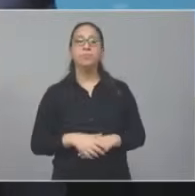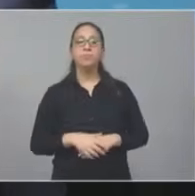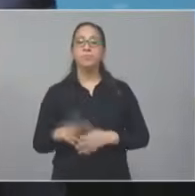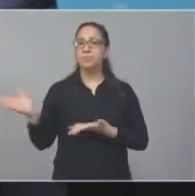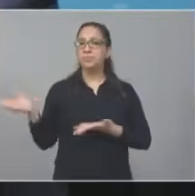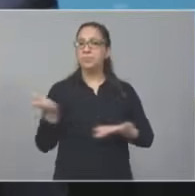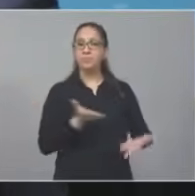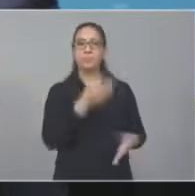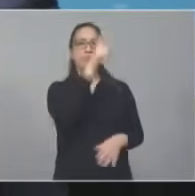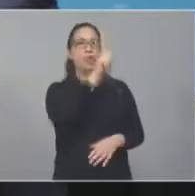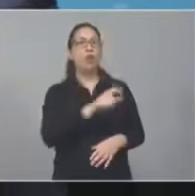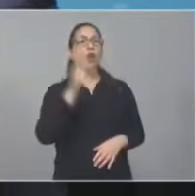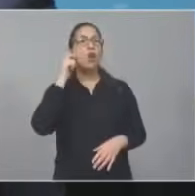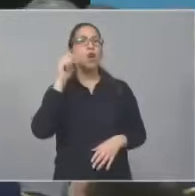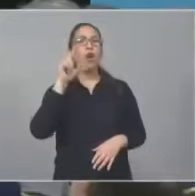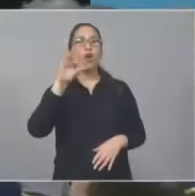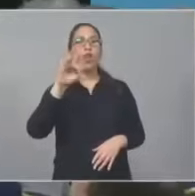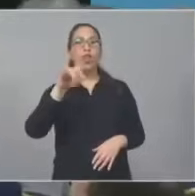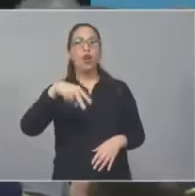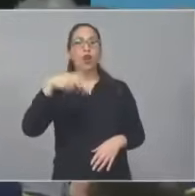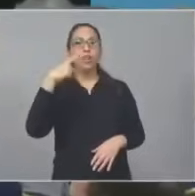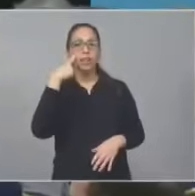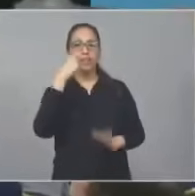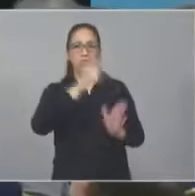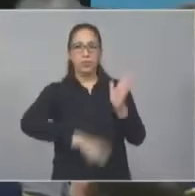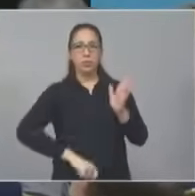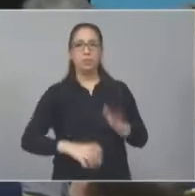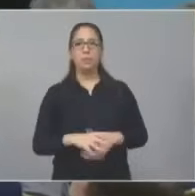Sergio Fabián Bordoni.